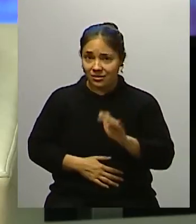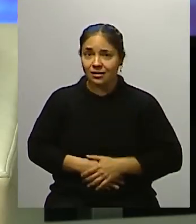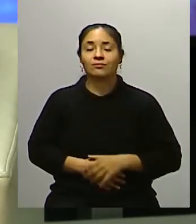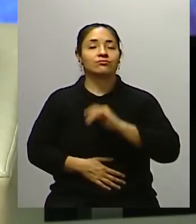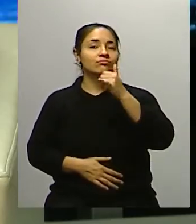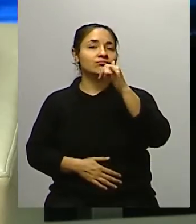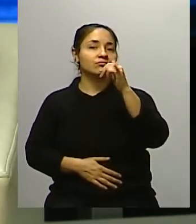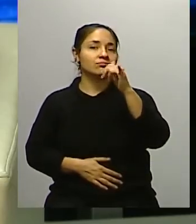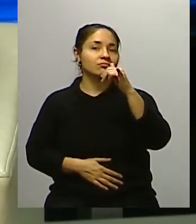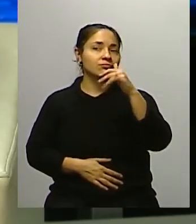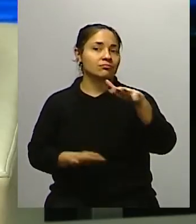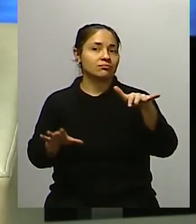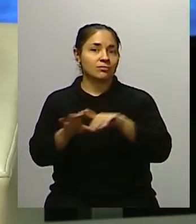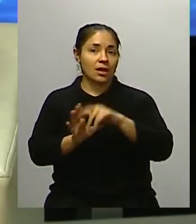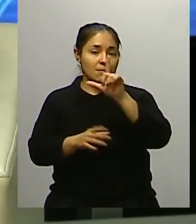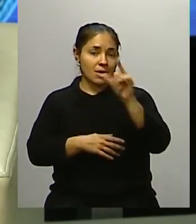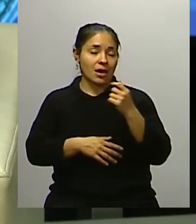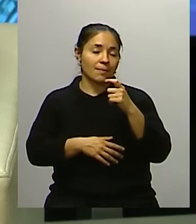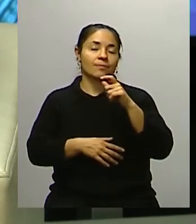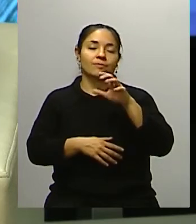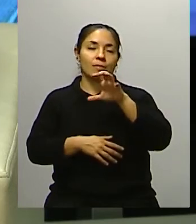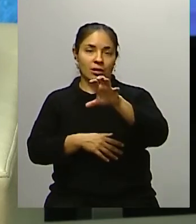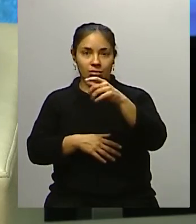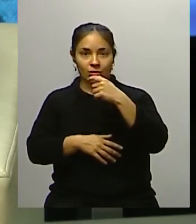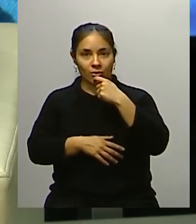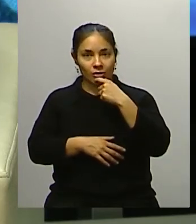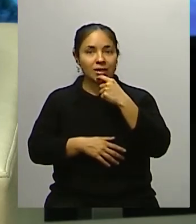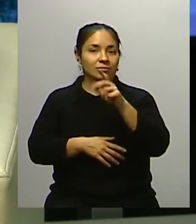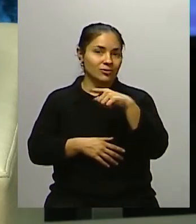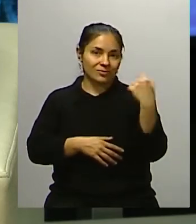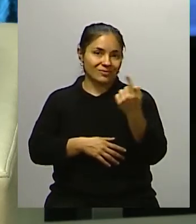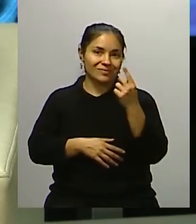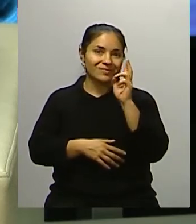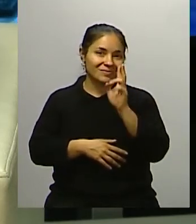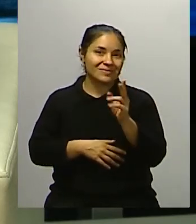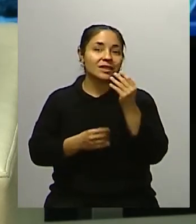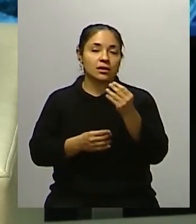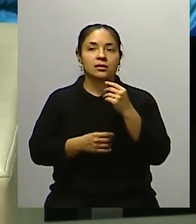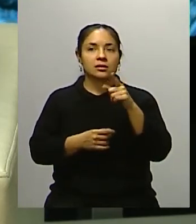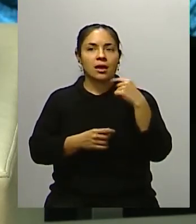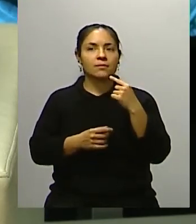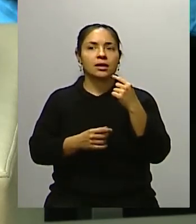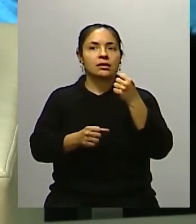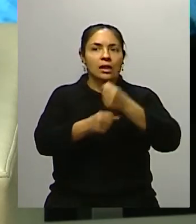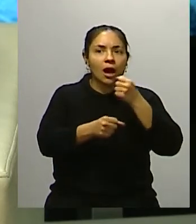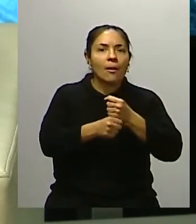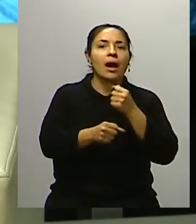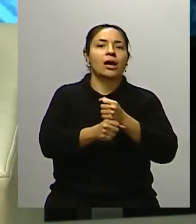Exactamente. Nosotros podemos ver acá en nuestra provincia, calculo que todos los han escuchado y lo han visto, que siempre se reclama mucho puesto de trabajo en